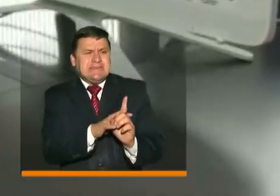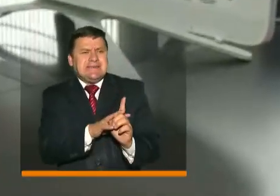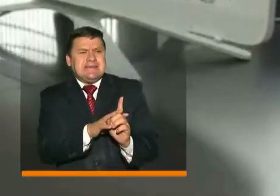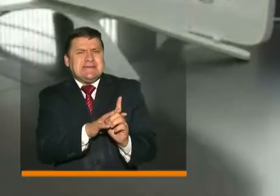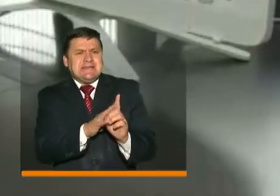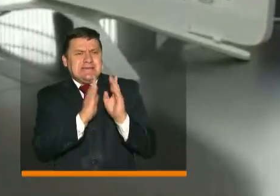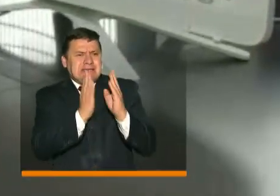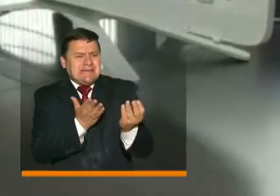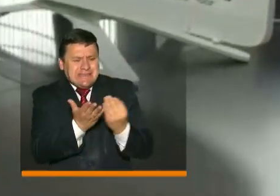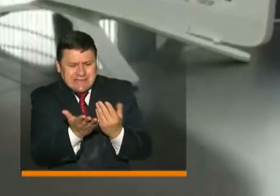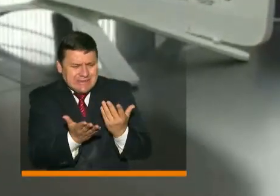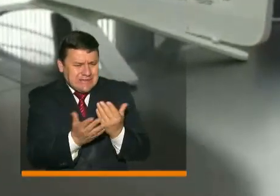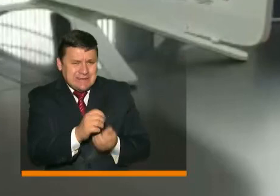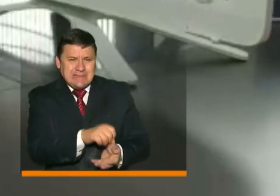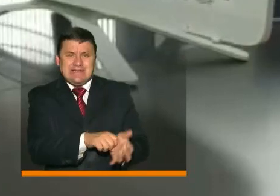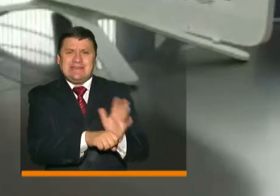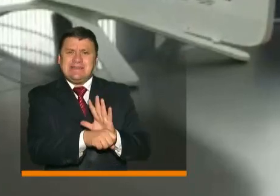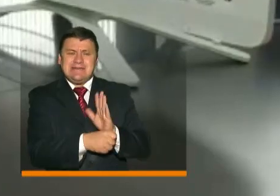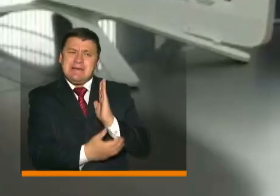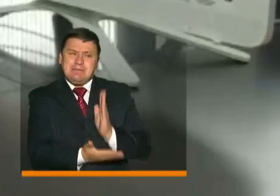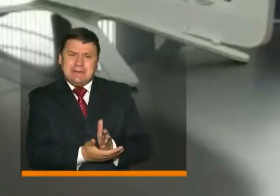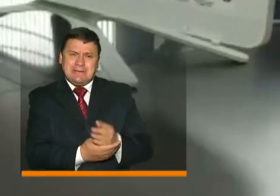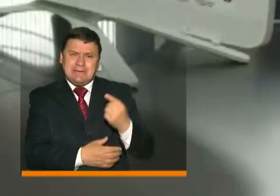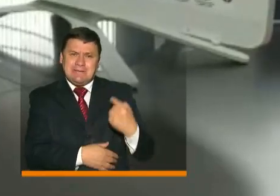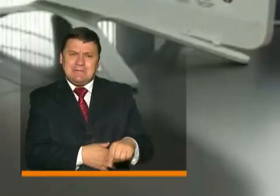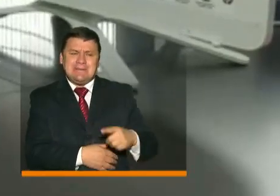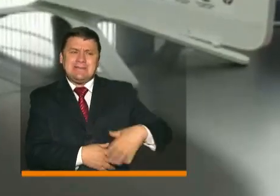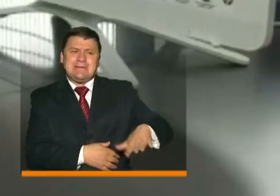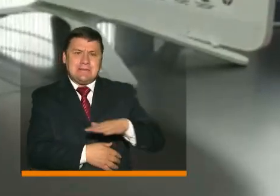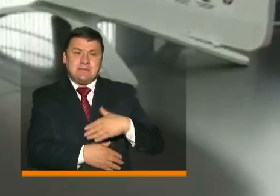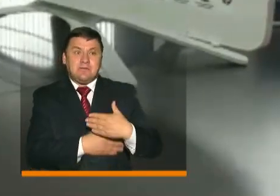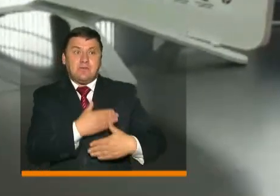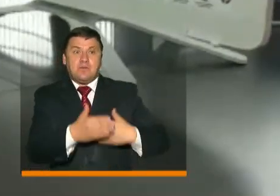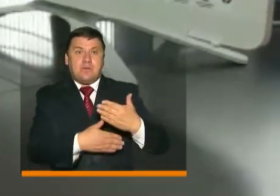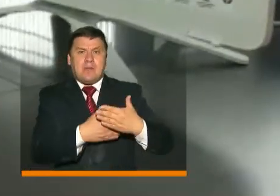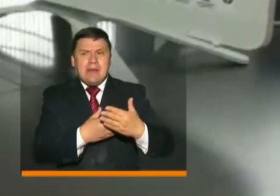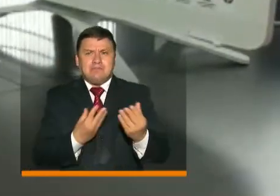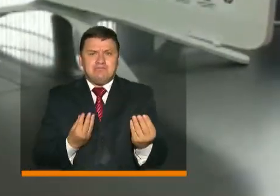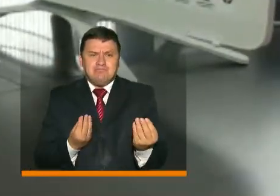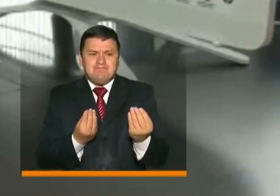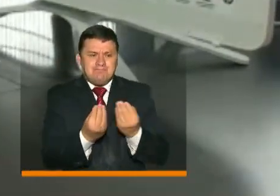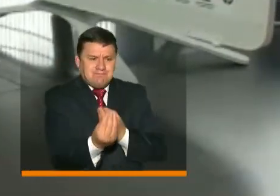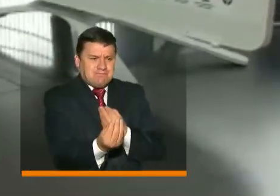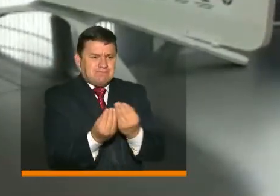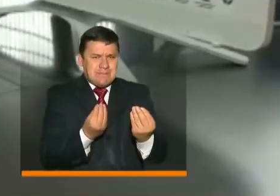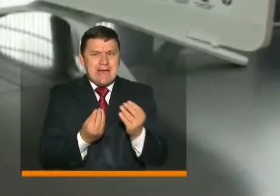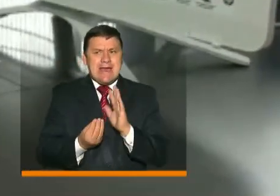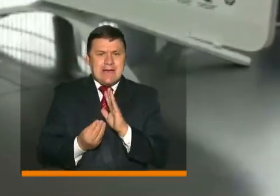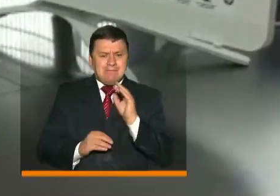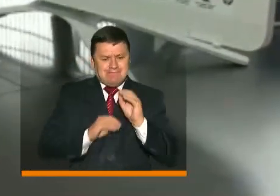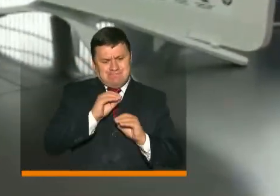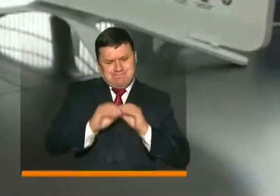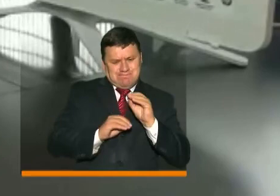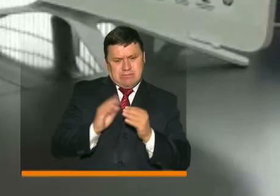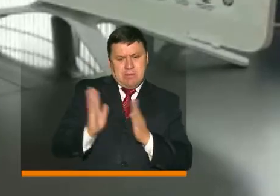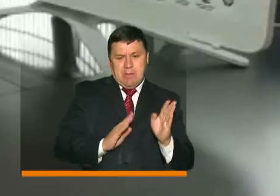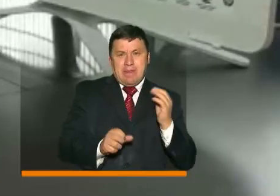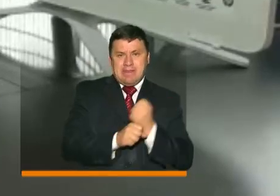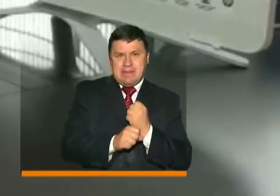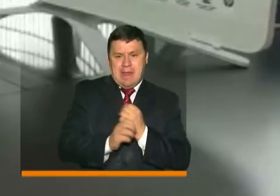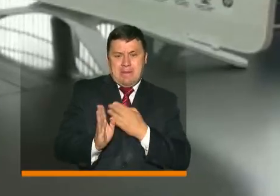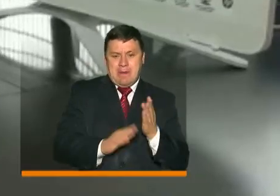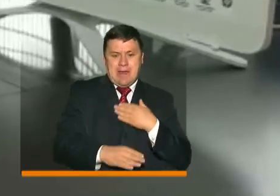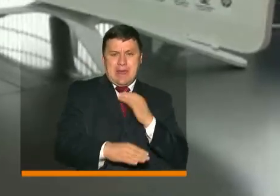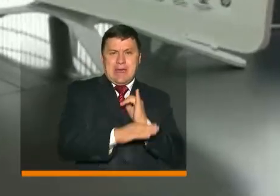la pandemia y con la posibilidad de la alternancia próximamente, hemos venido trazando ya un plan de trabajo en